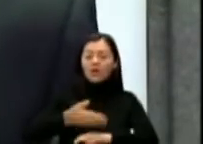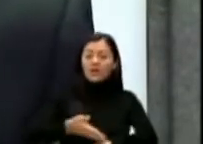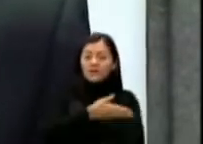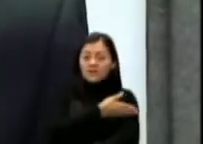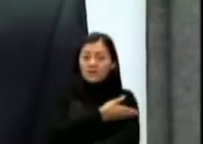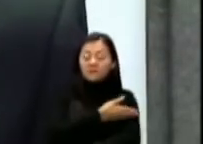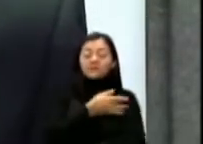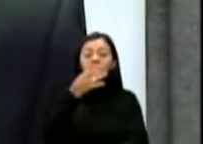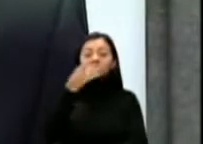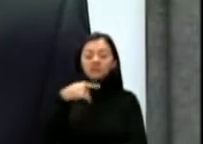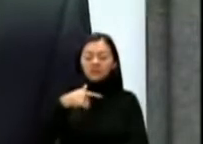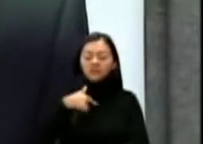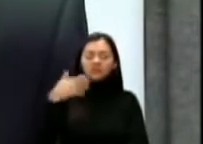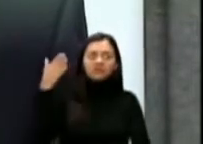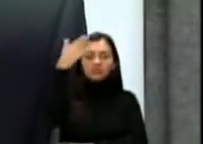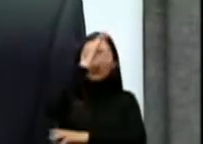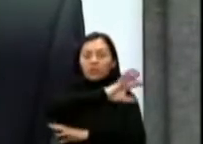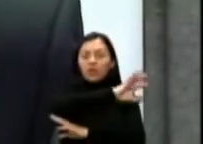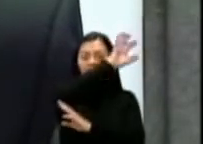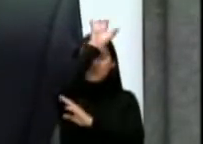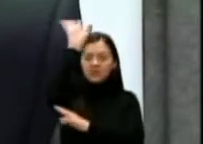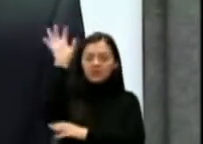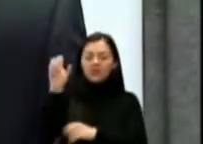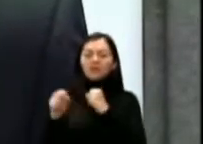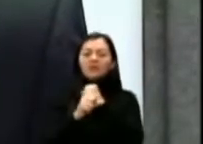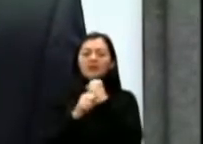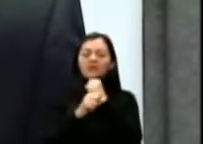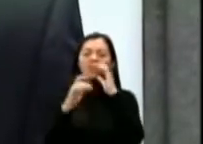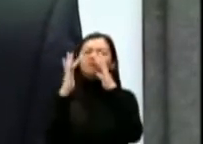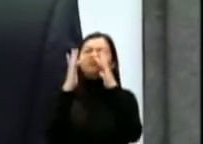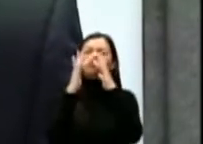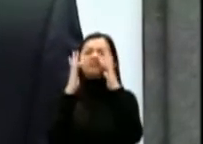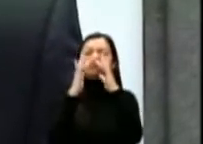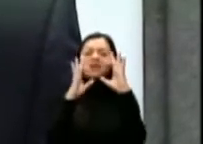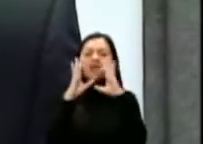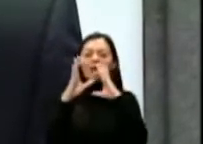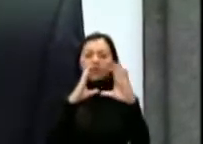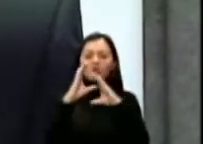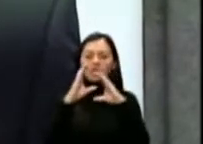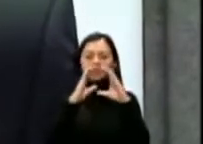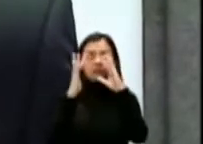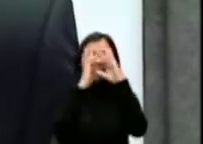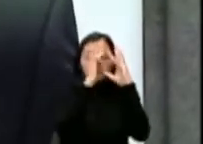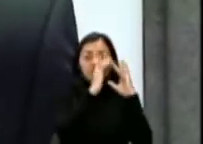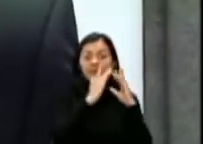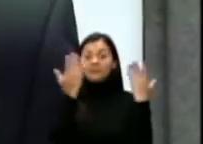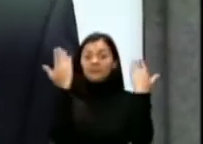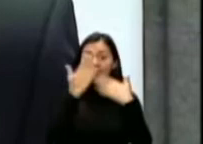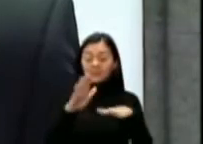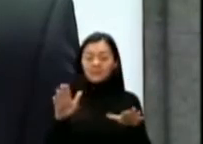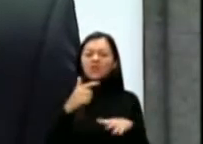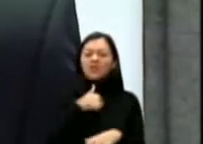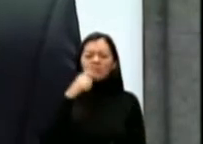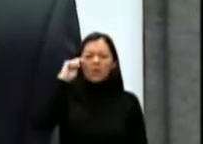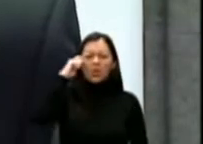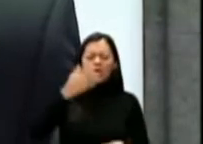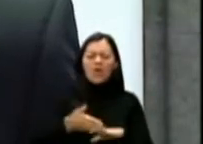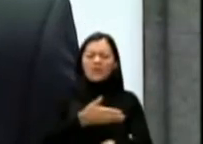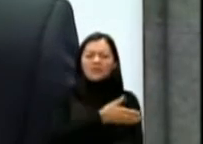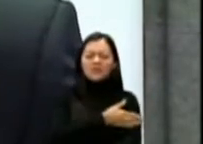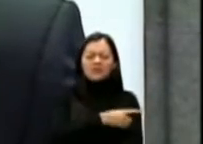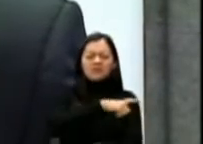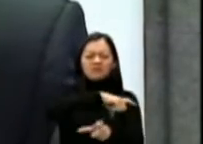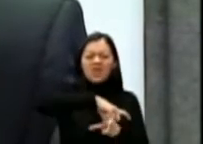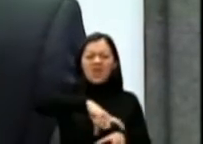las conozco y recuerdo lo que era el asfalto en la región amazónica era